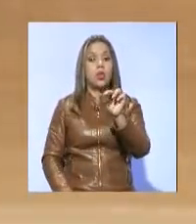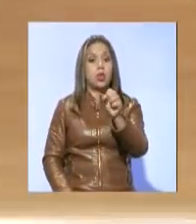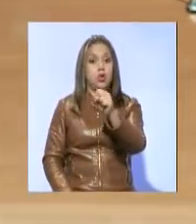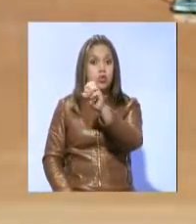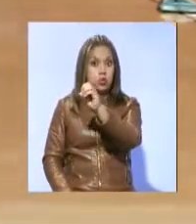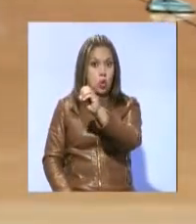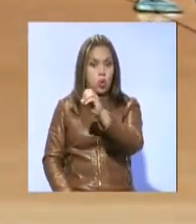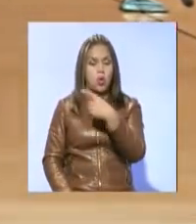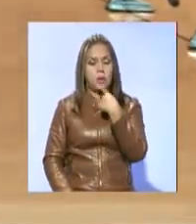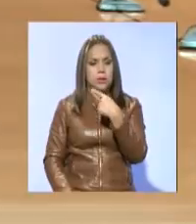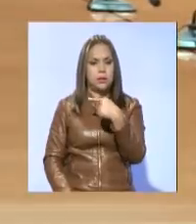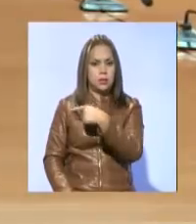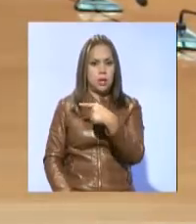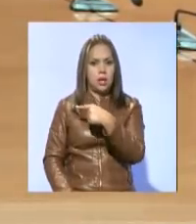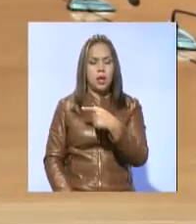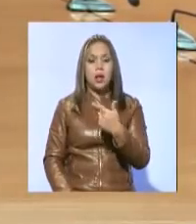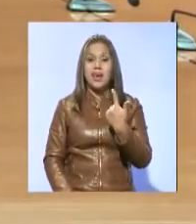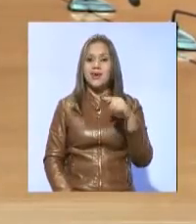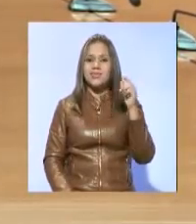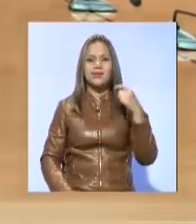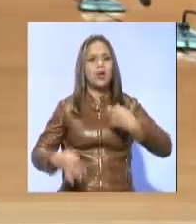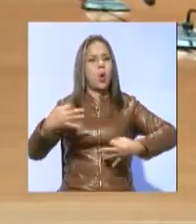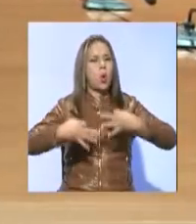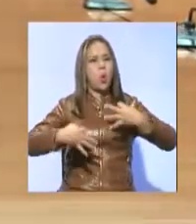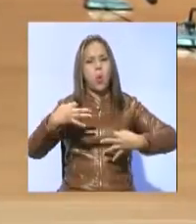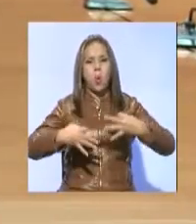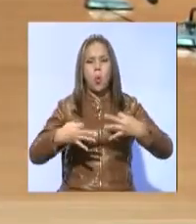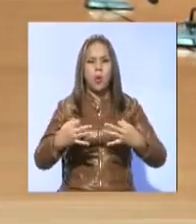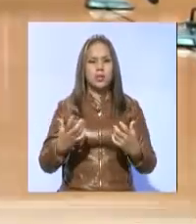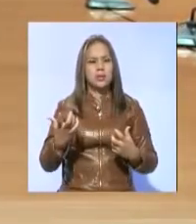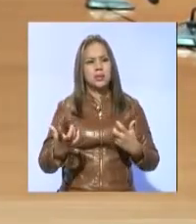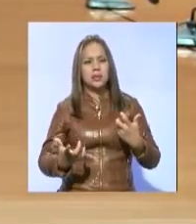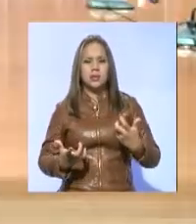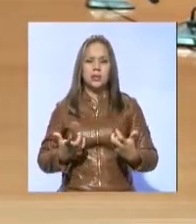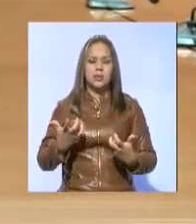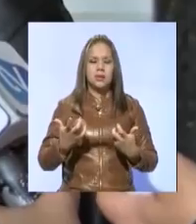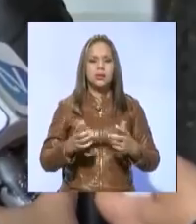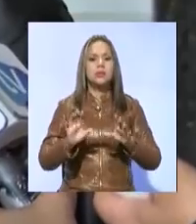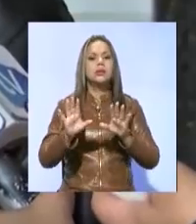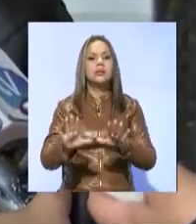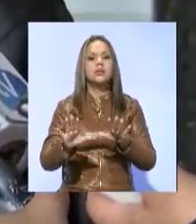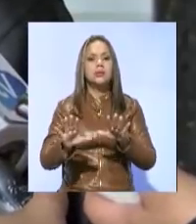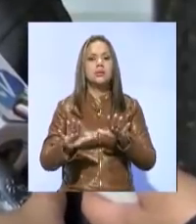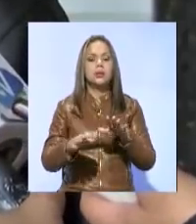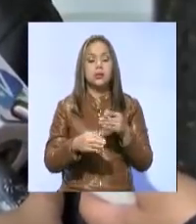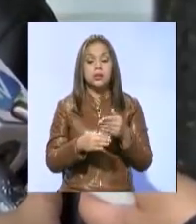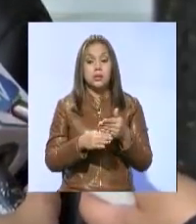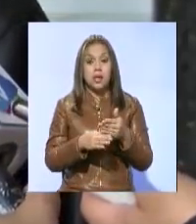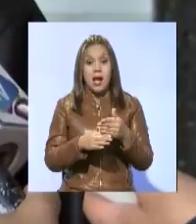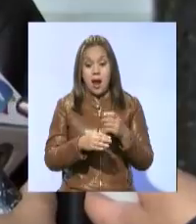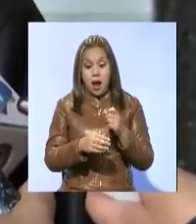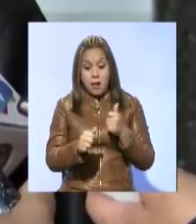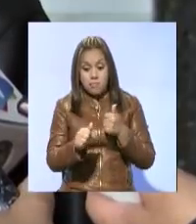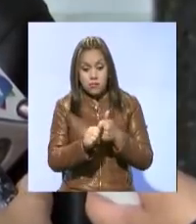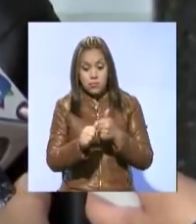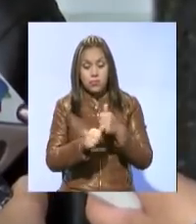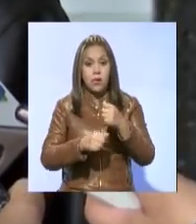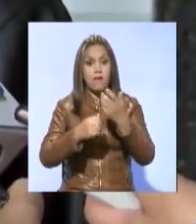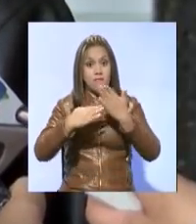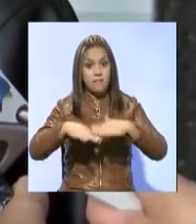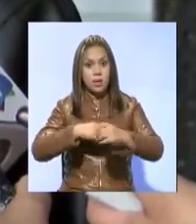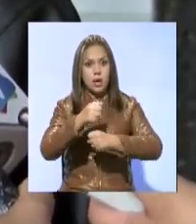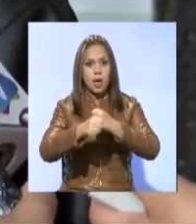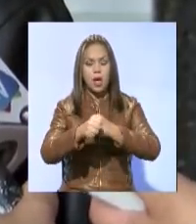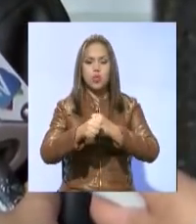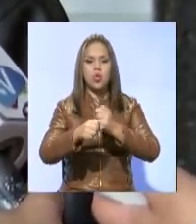Movimiento Creo, critica que el juicio político no se lo haga antes de fin de año. Lo justo, lo lógico, es que